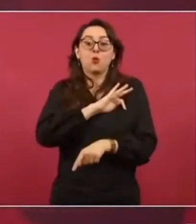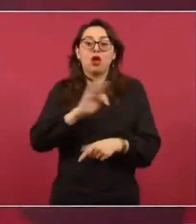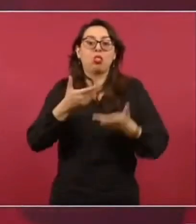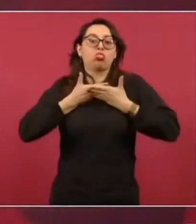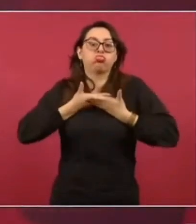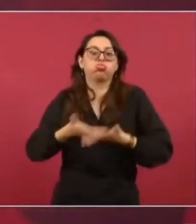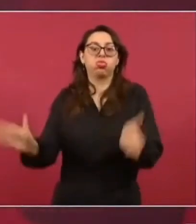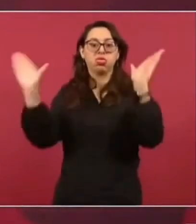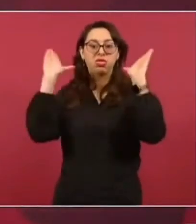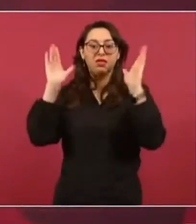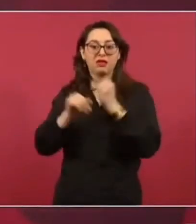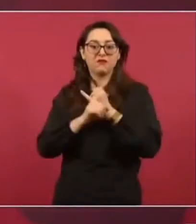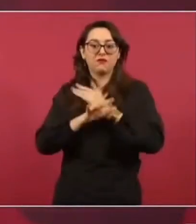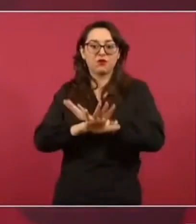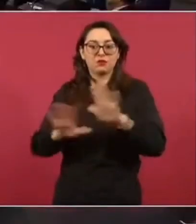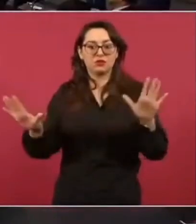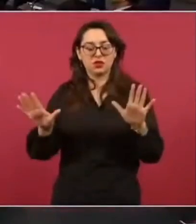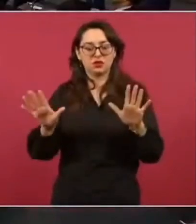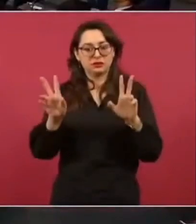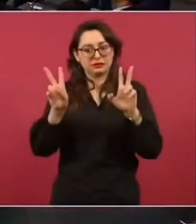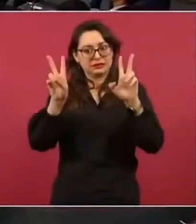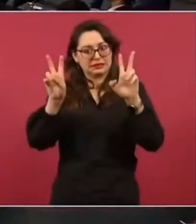este delicada